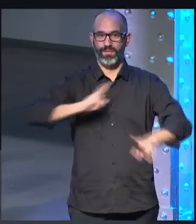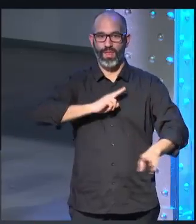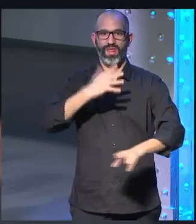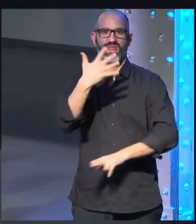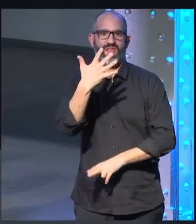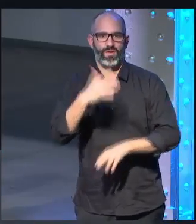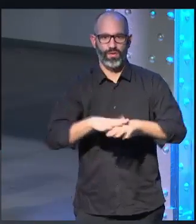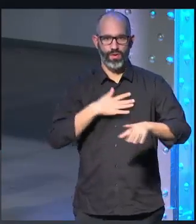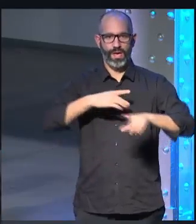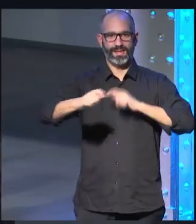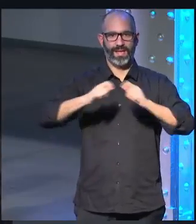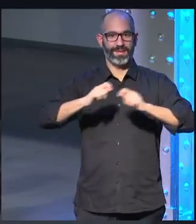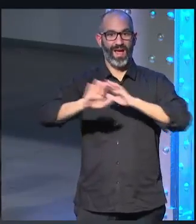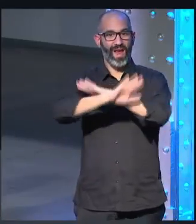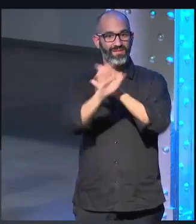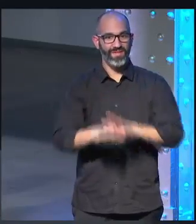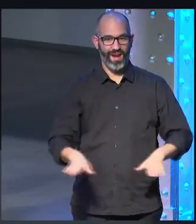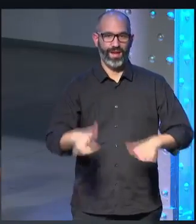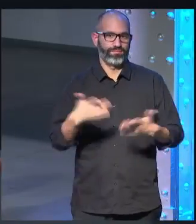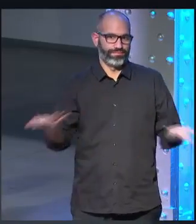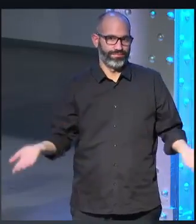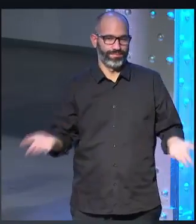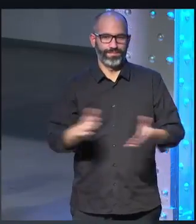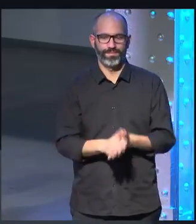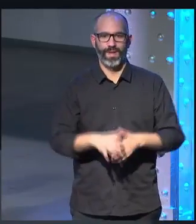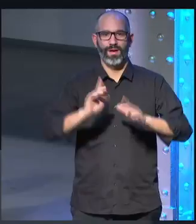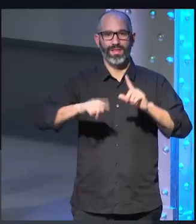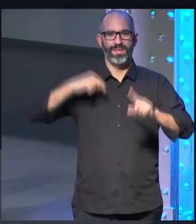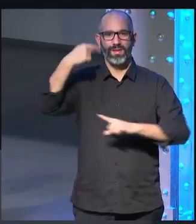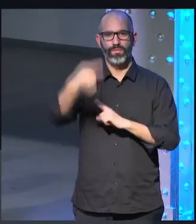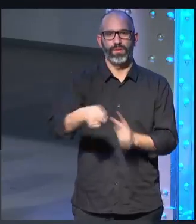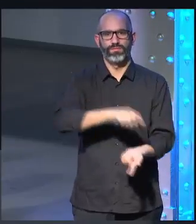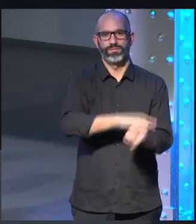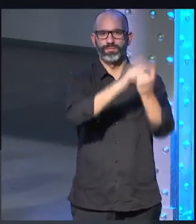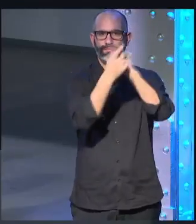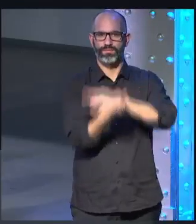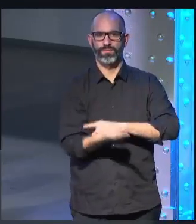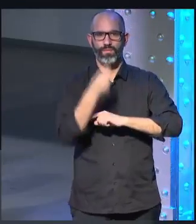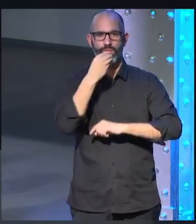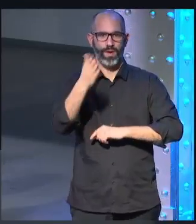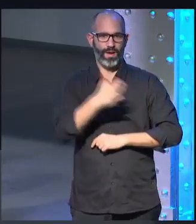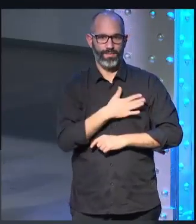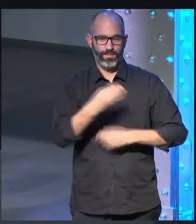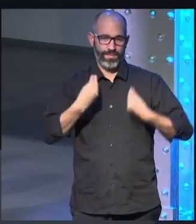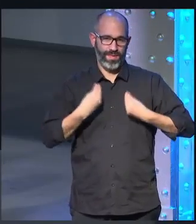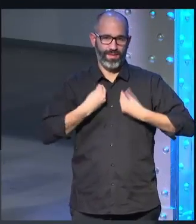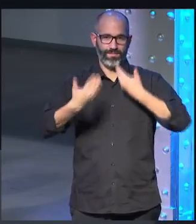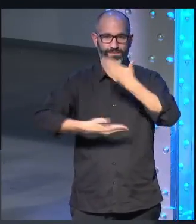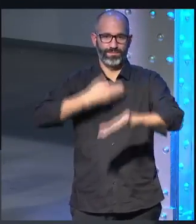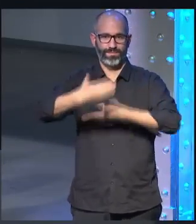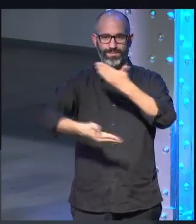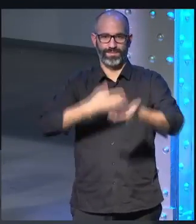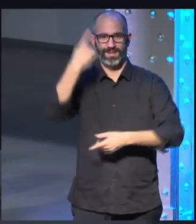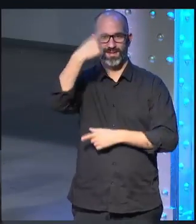una entrevista y al final pues... Y esto pues pasó a buena vida. No sé, yo creo que todos los millennials saben